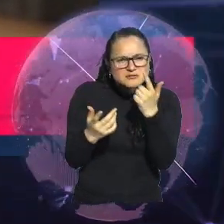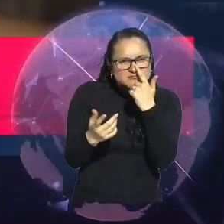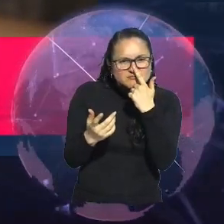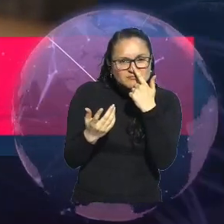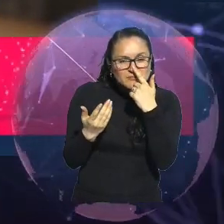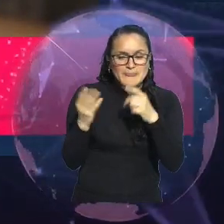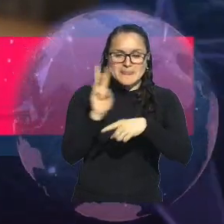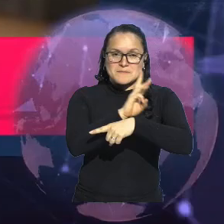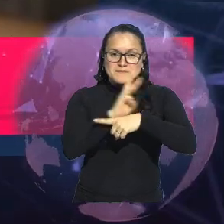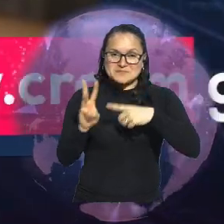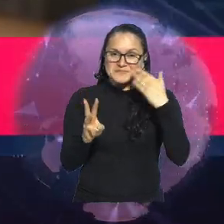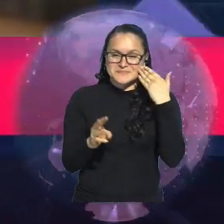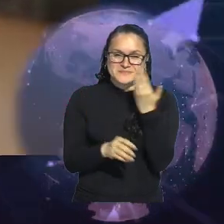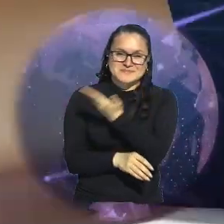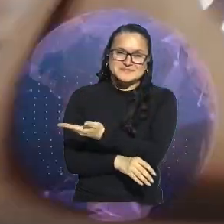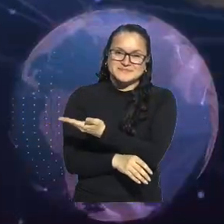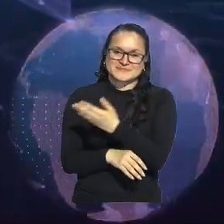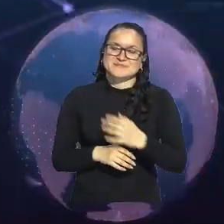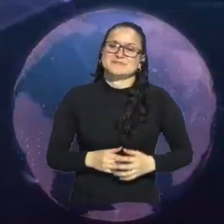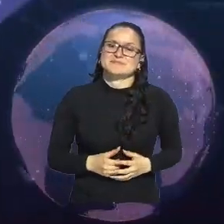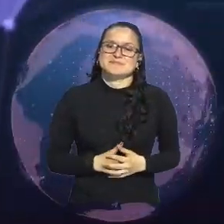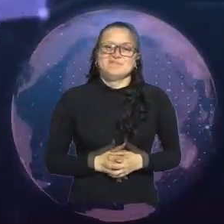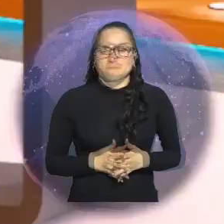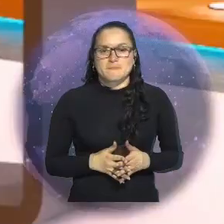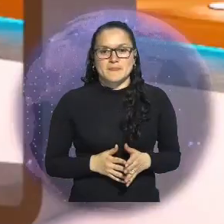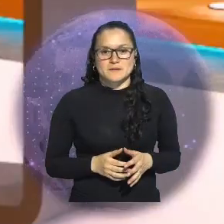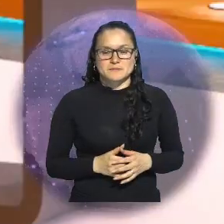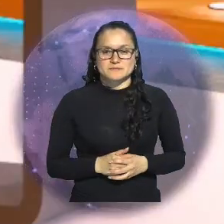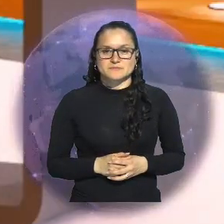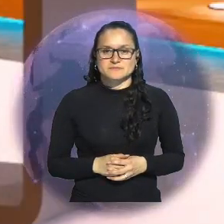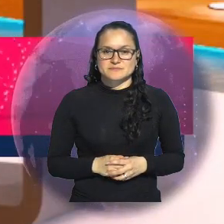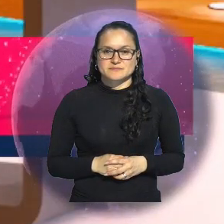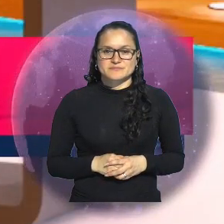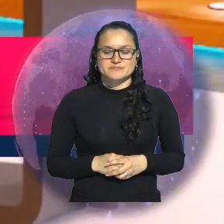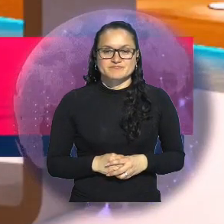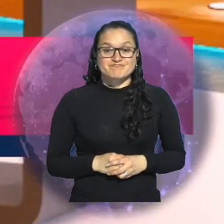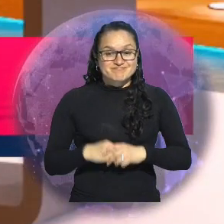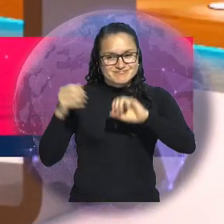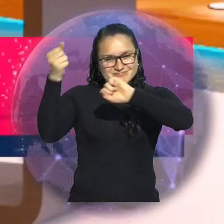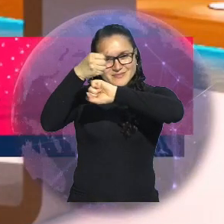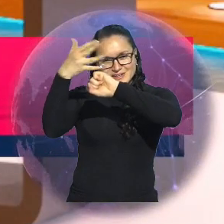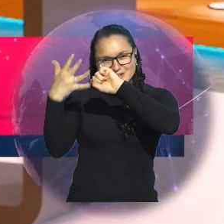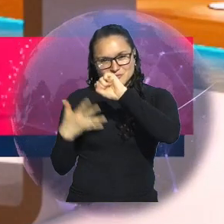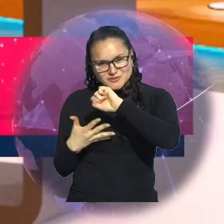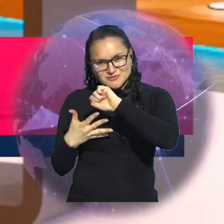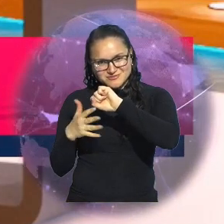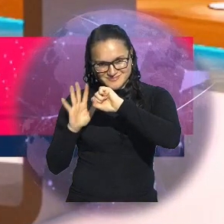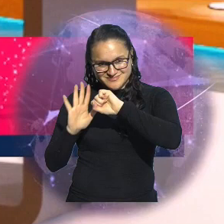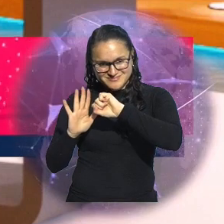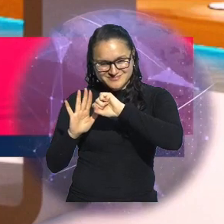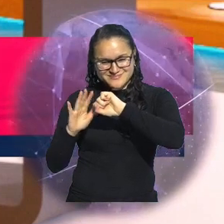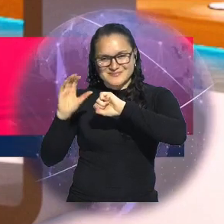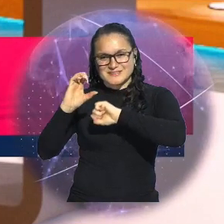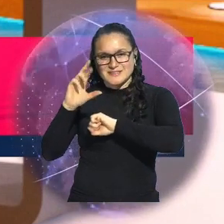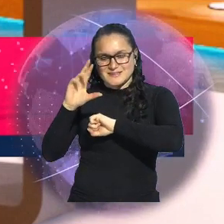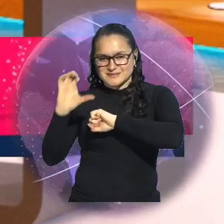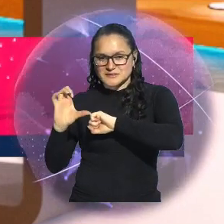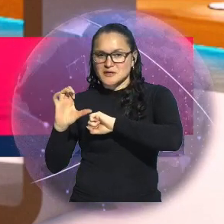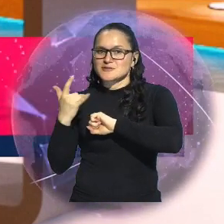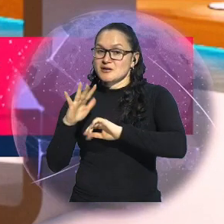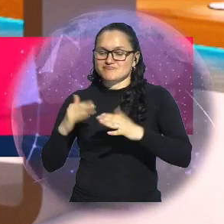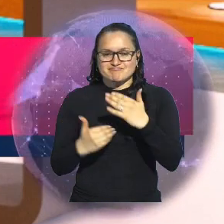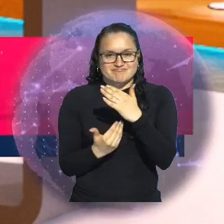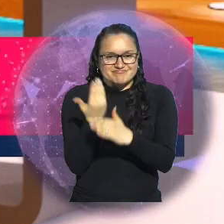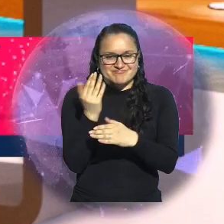www.sec.gov puntocom la comisión de regulación de comunicaciones crc estrenó su nuevo